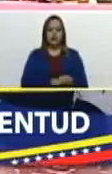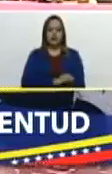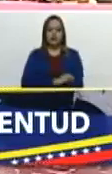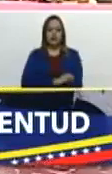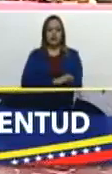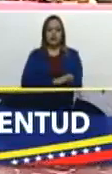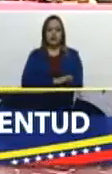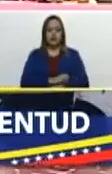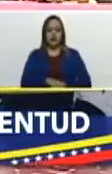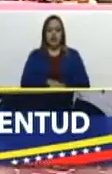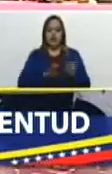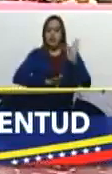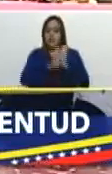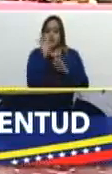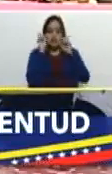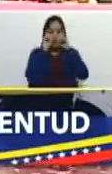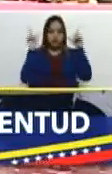Desarrollo increíble.